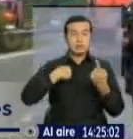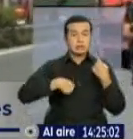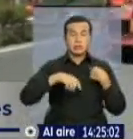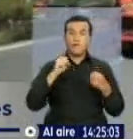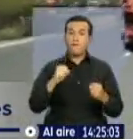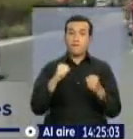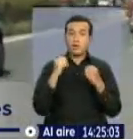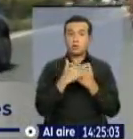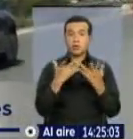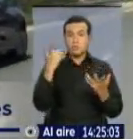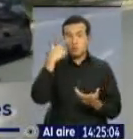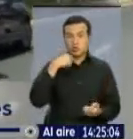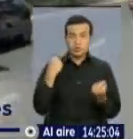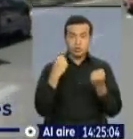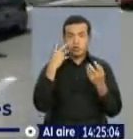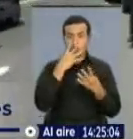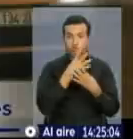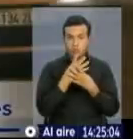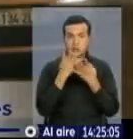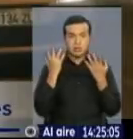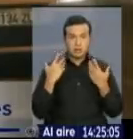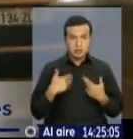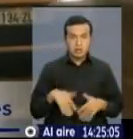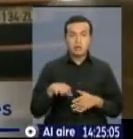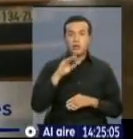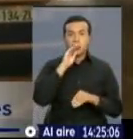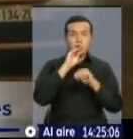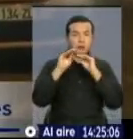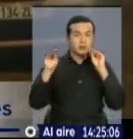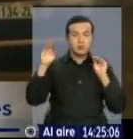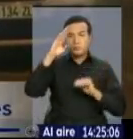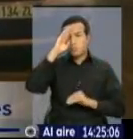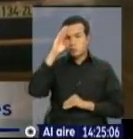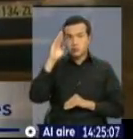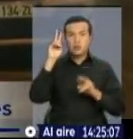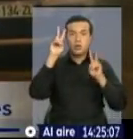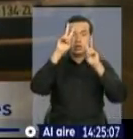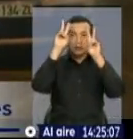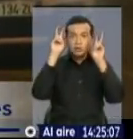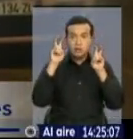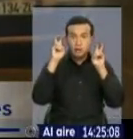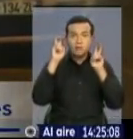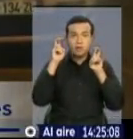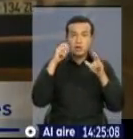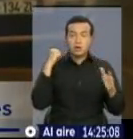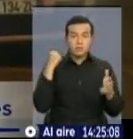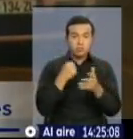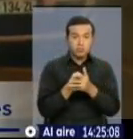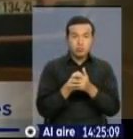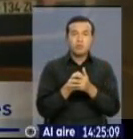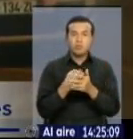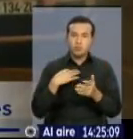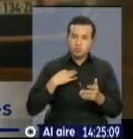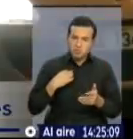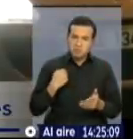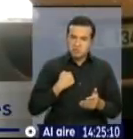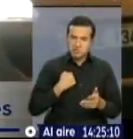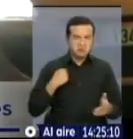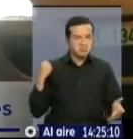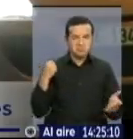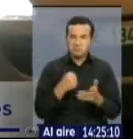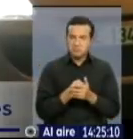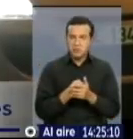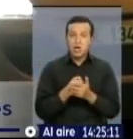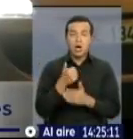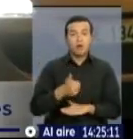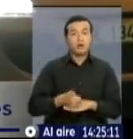gravedad. El conductor fue detenido pocos minutos después y declaró a la policía que no se trataba de un accidente, sino de una acción voluntaria. Las